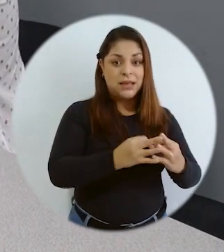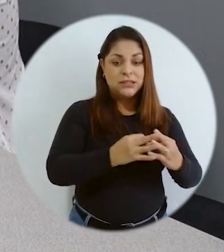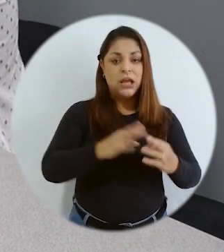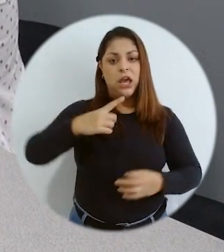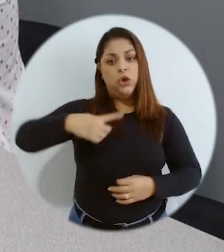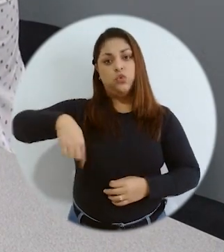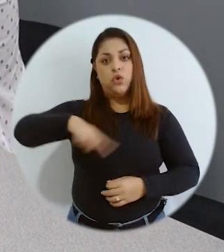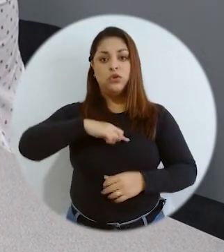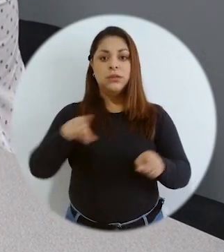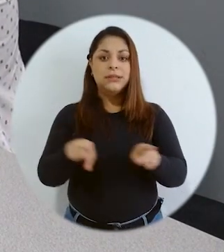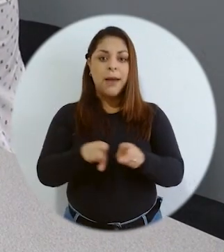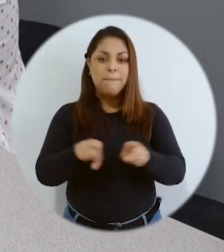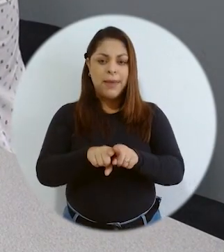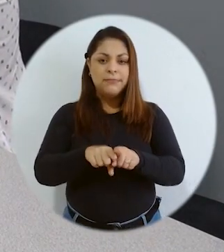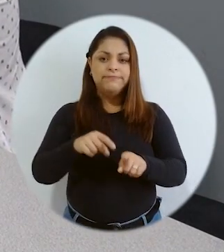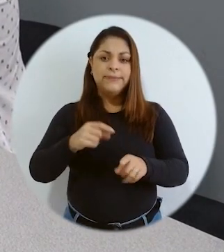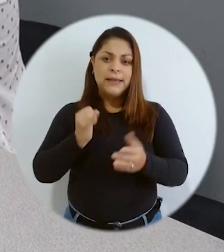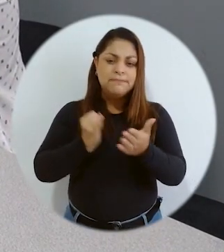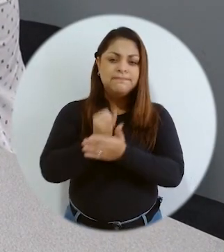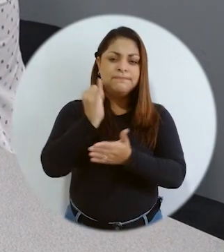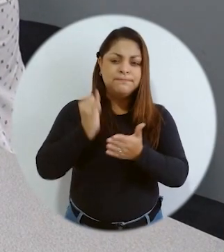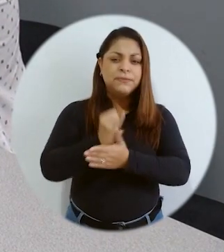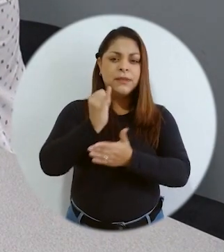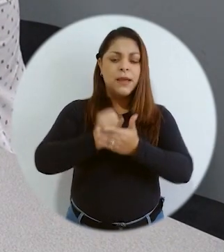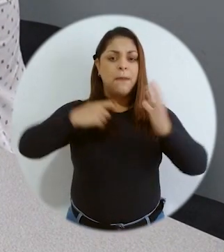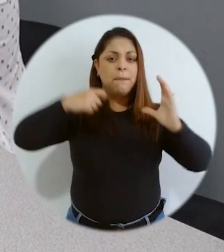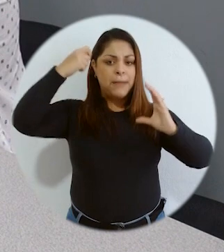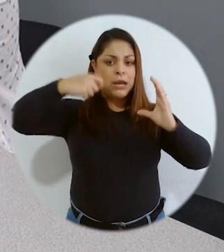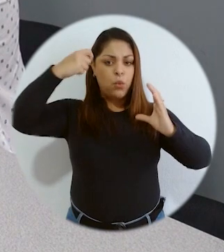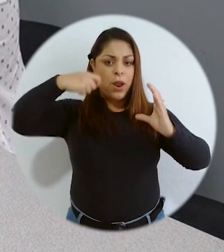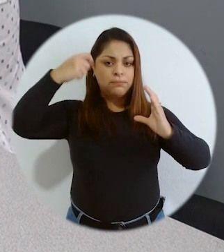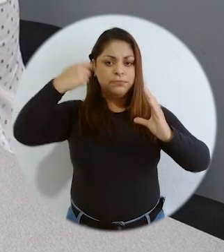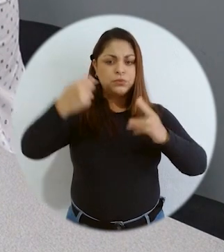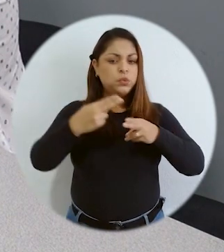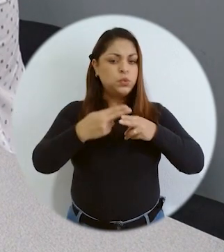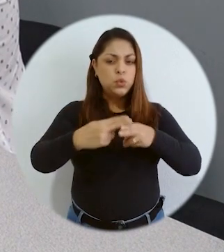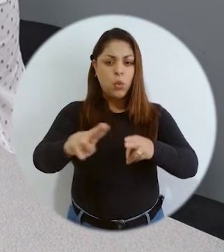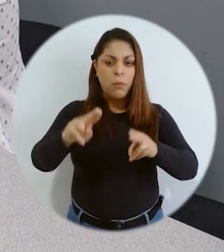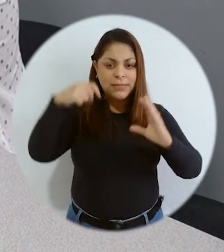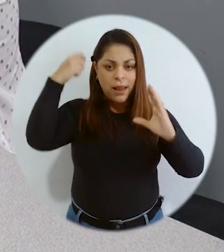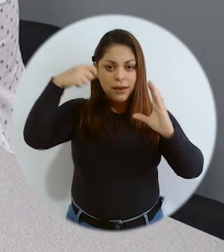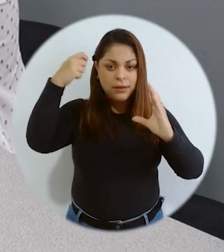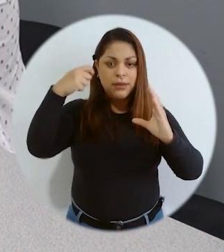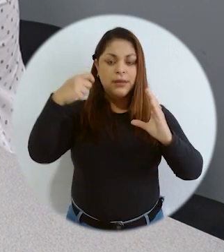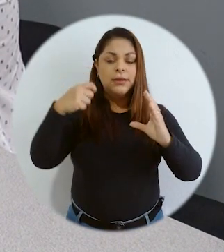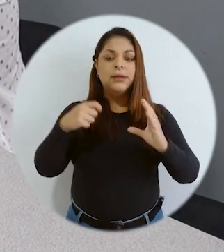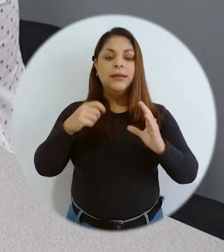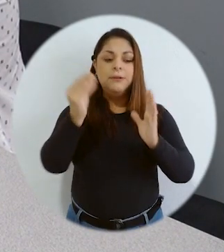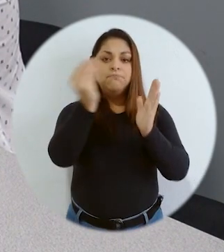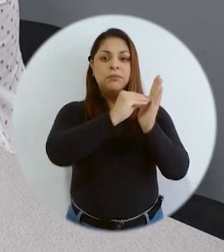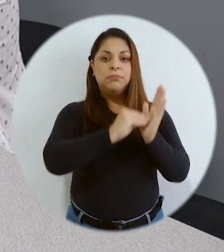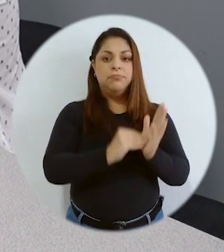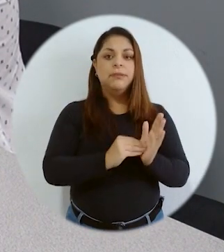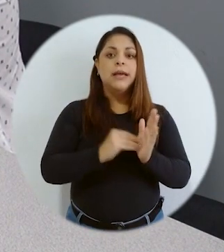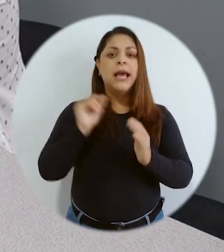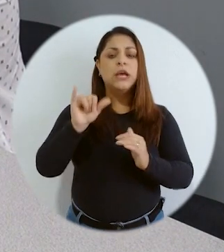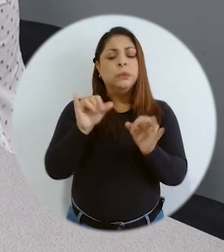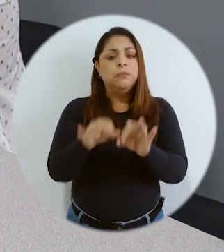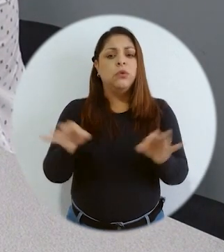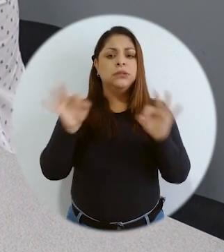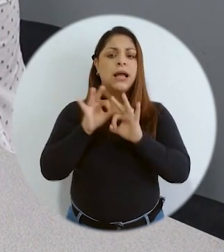realmente. En aquellos momentos pues reinaba mucha zozobra porque había grupos